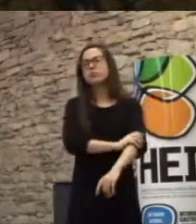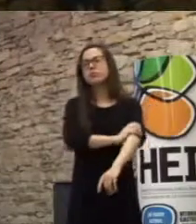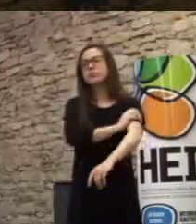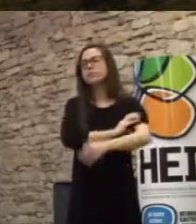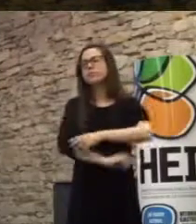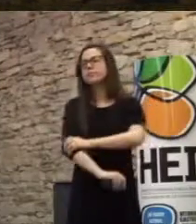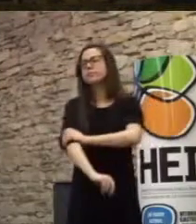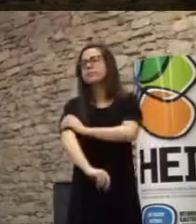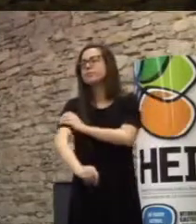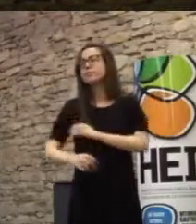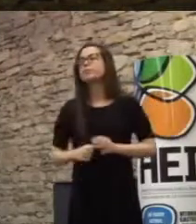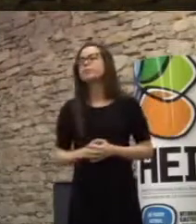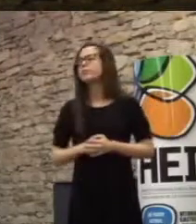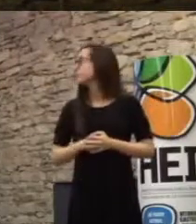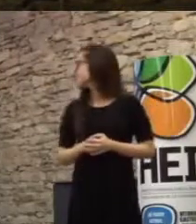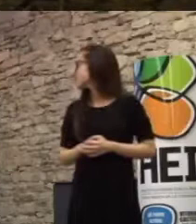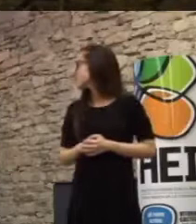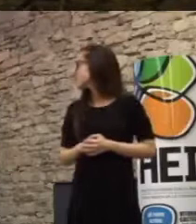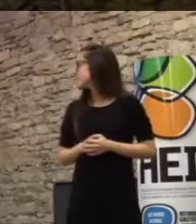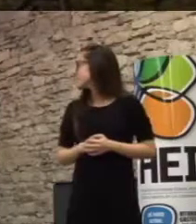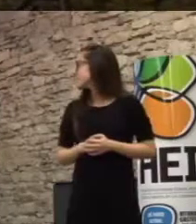la segunda nuestra piedad